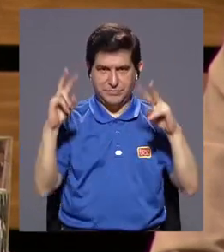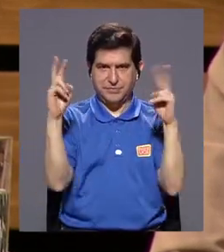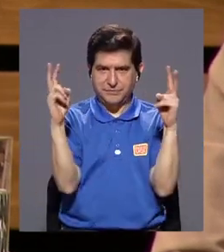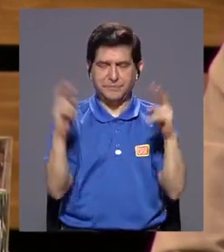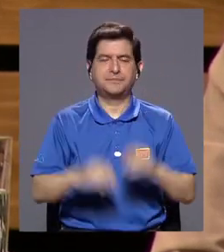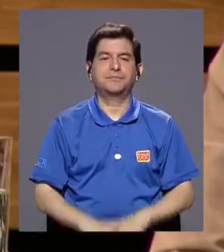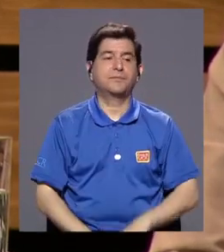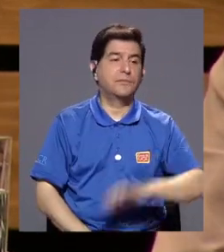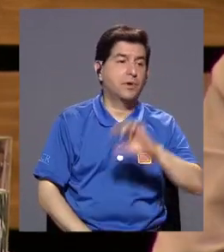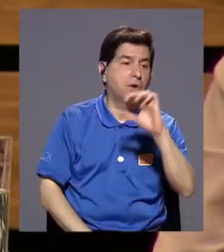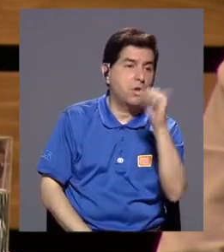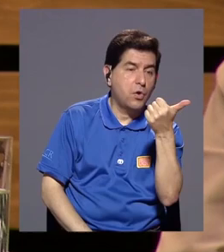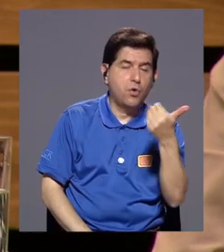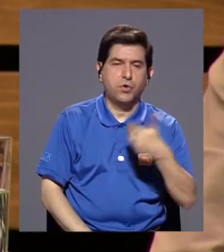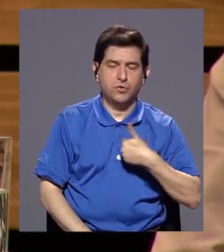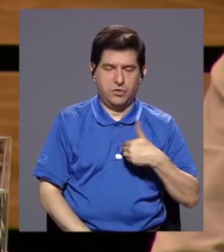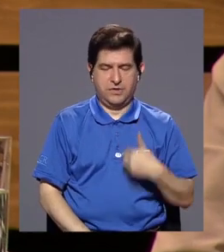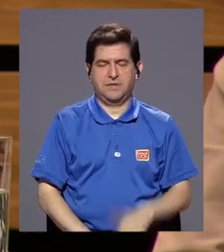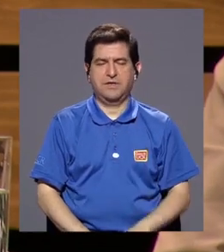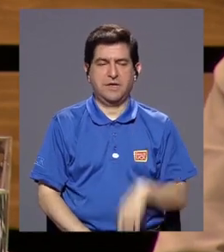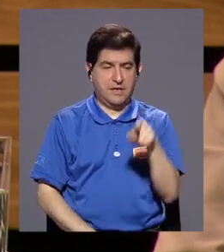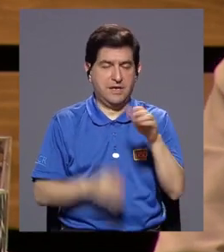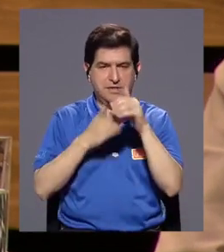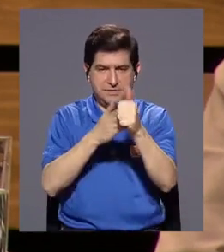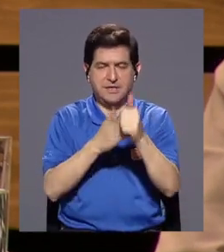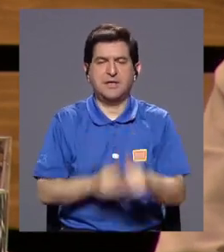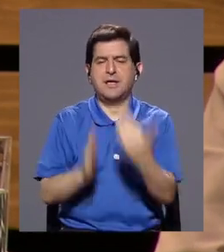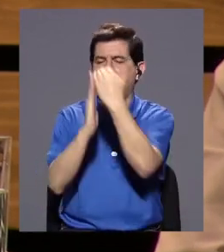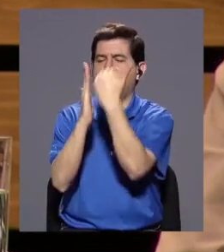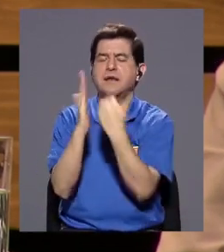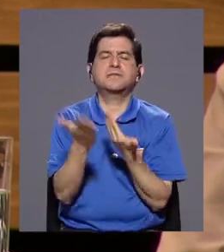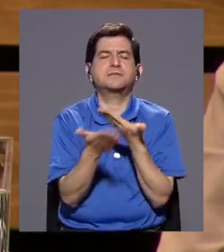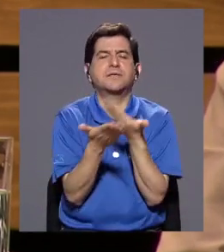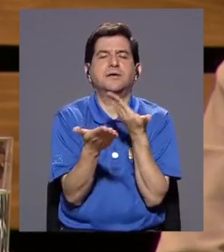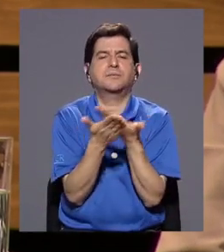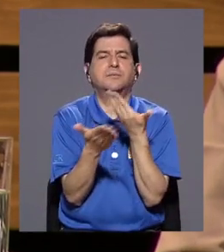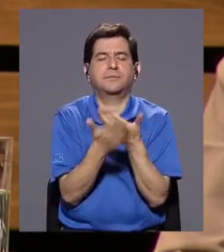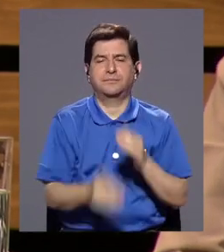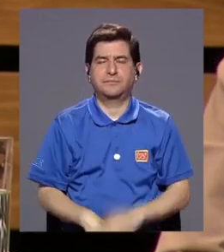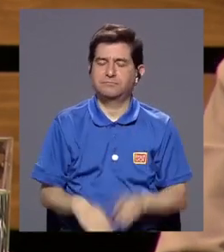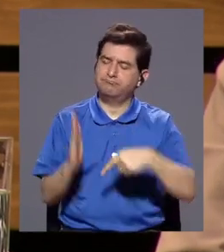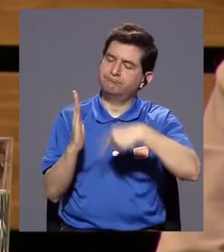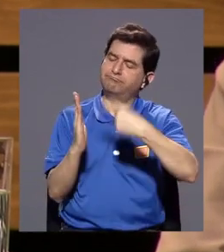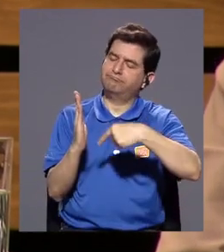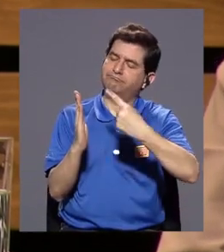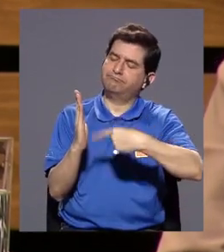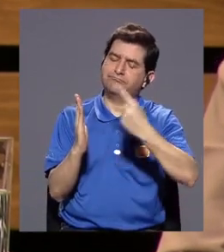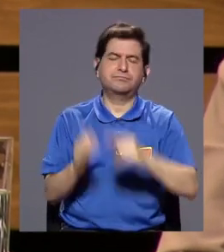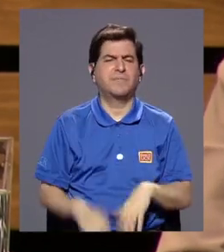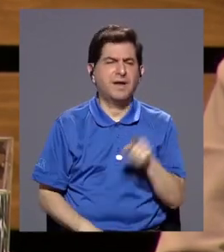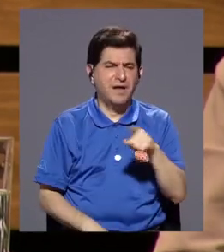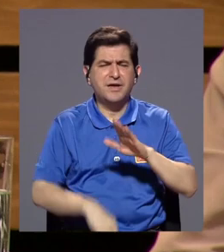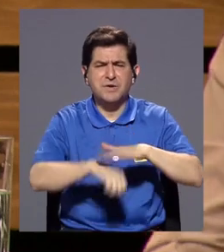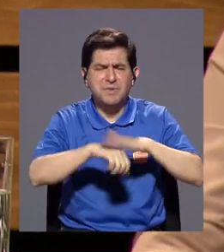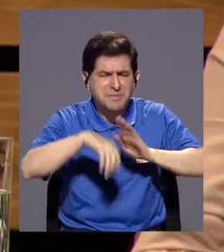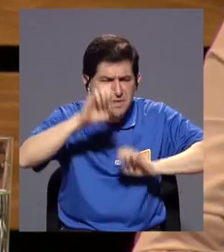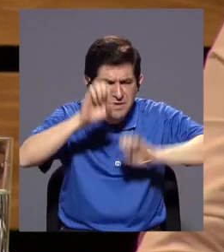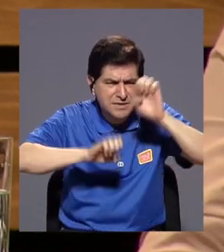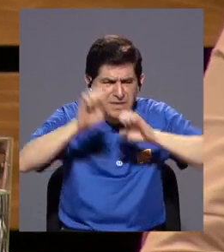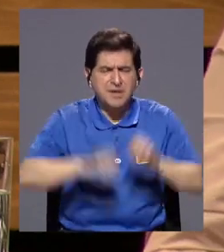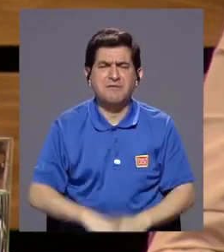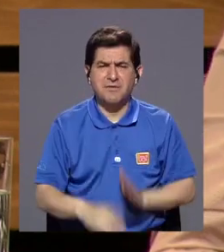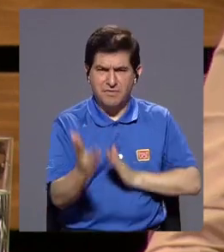la guía es un listado de comprobación, que sirve para valorar la accesibilidad desde la observación